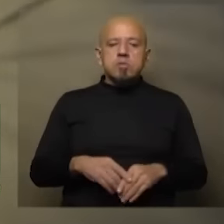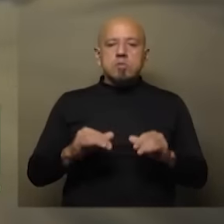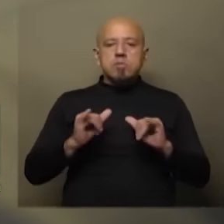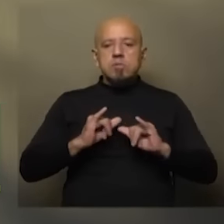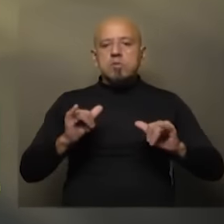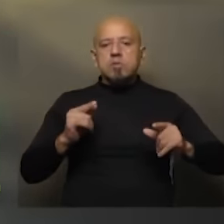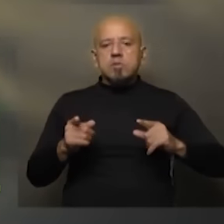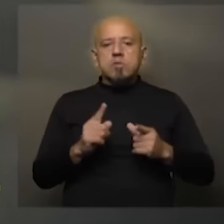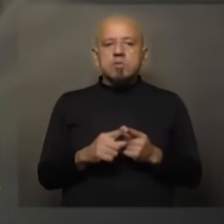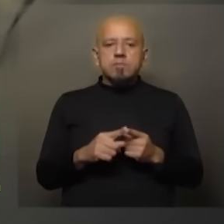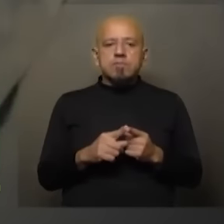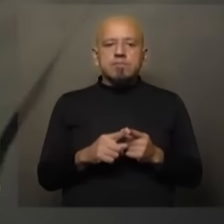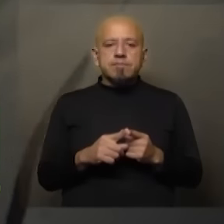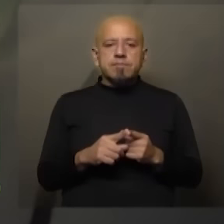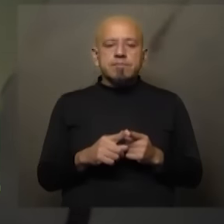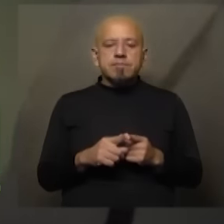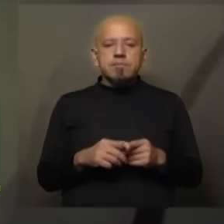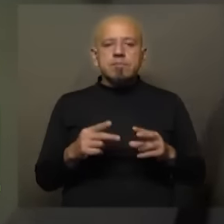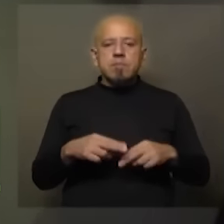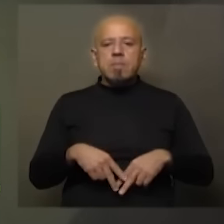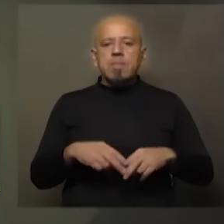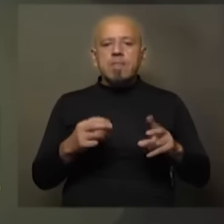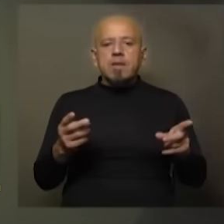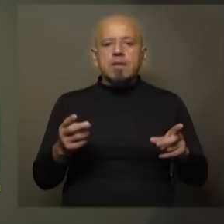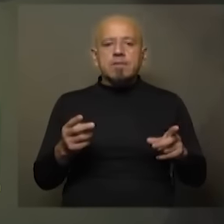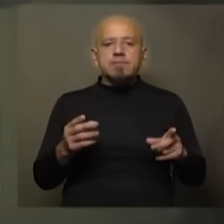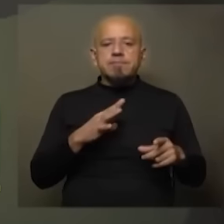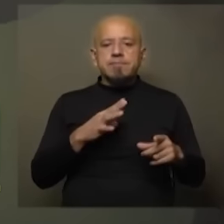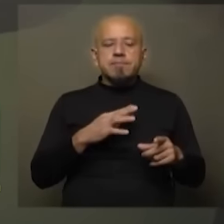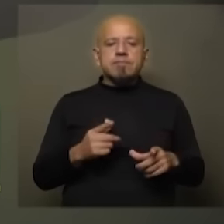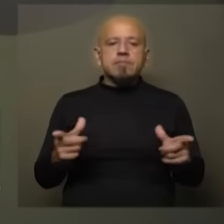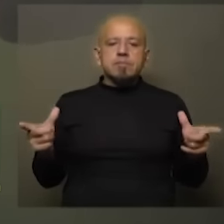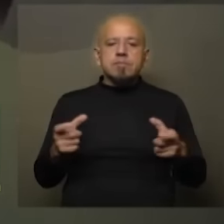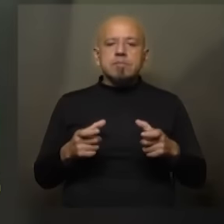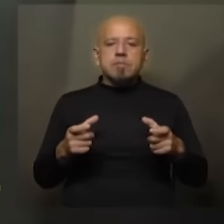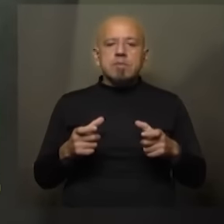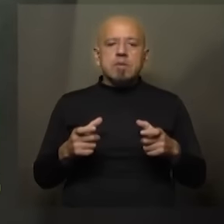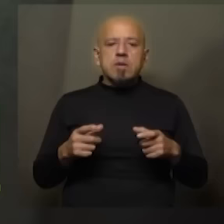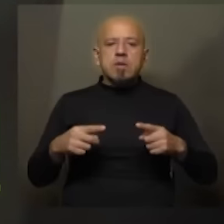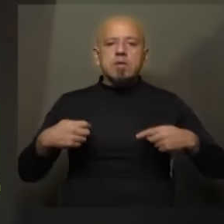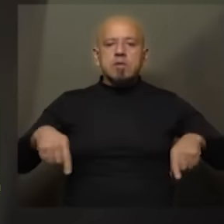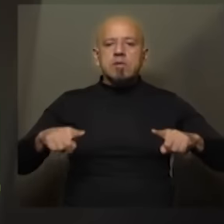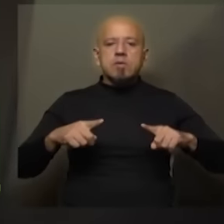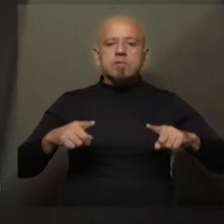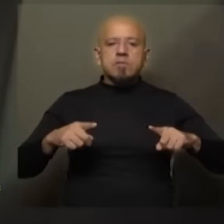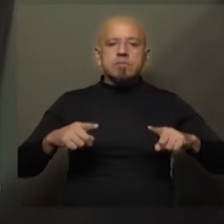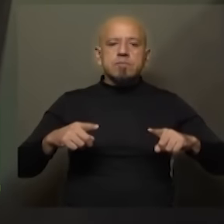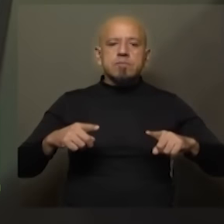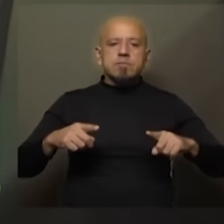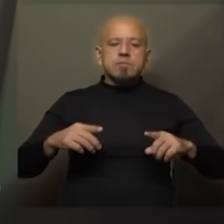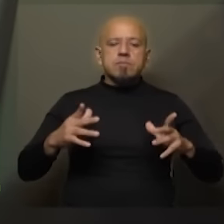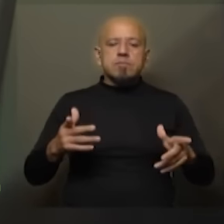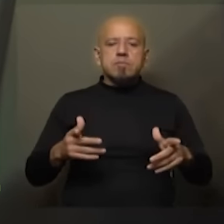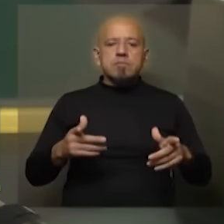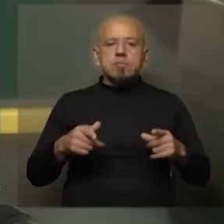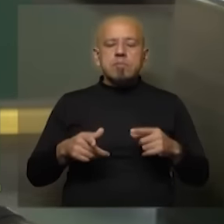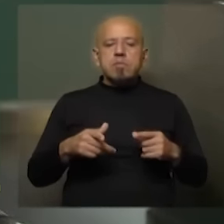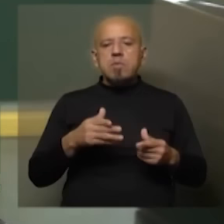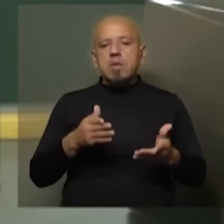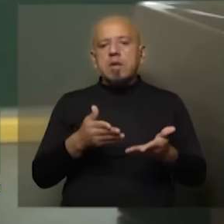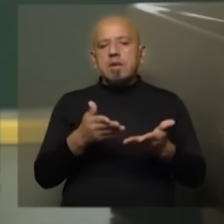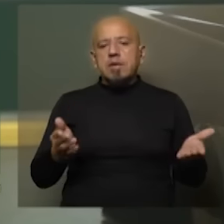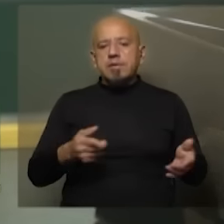innovación. Integrantes de Investiga.uy mantienen reuniones con precandidatos presidenciales y sus asesores en las áreas